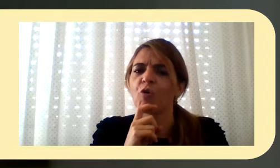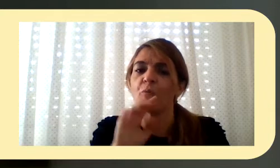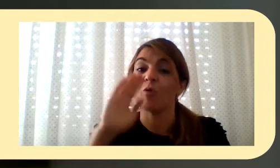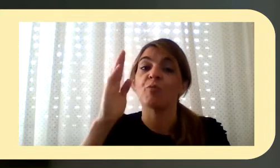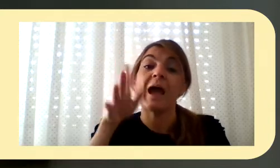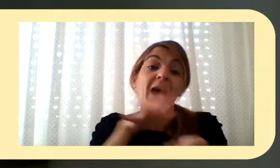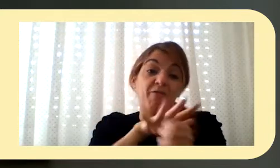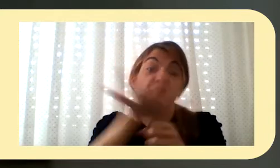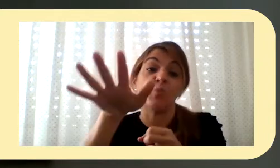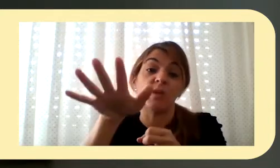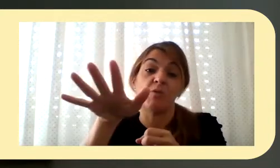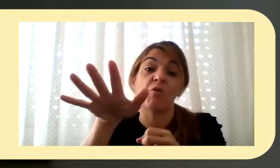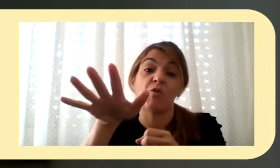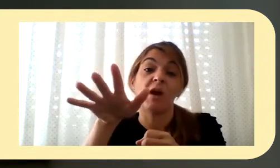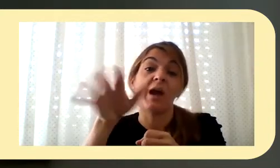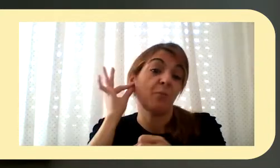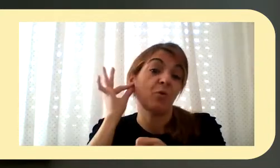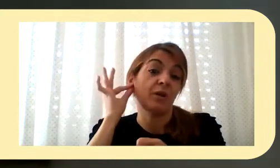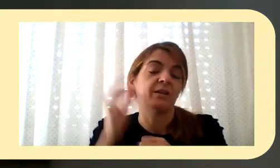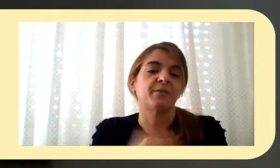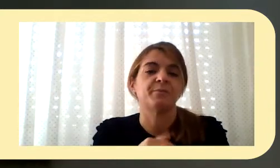mujeres. María Teresa, te doy paso.